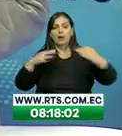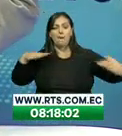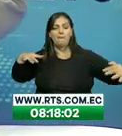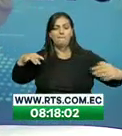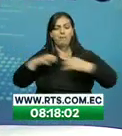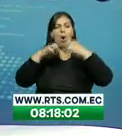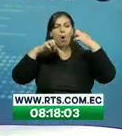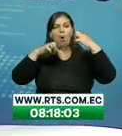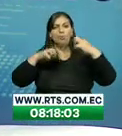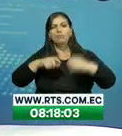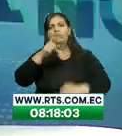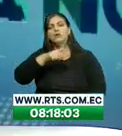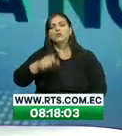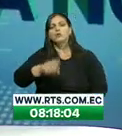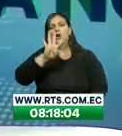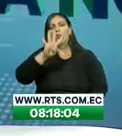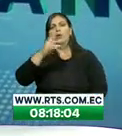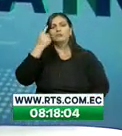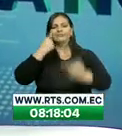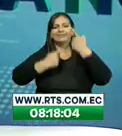ustedes.